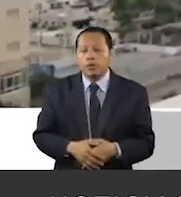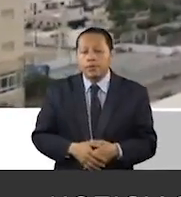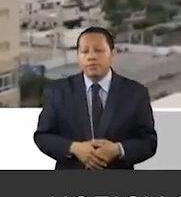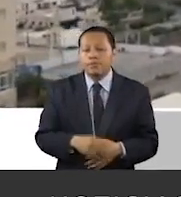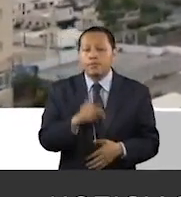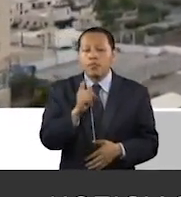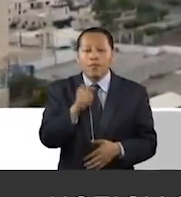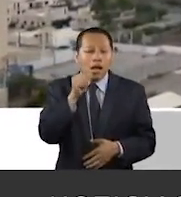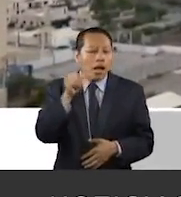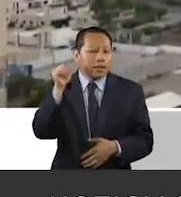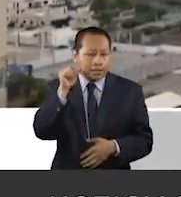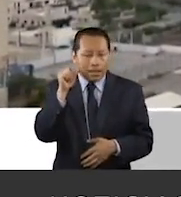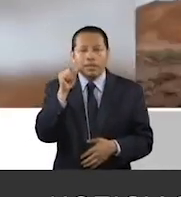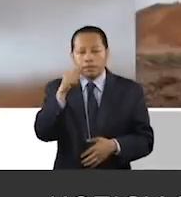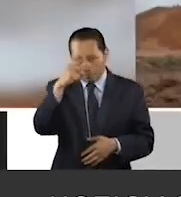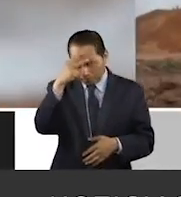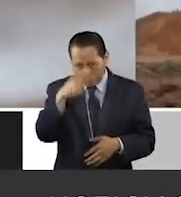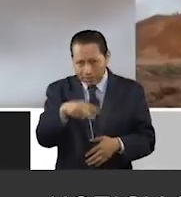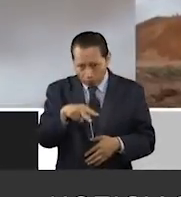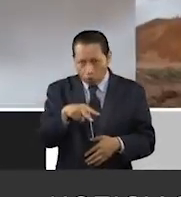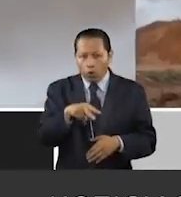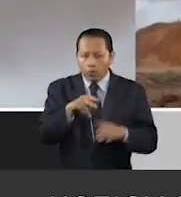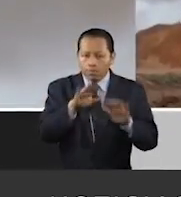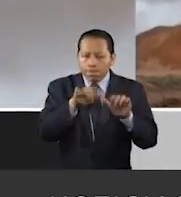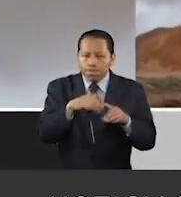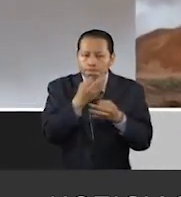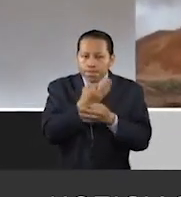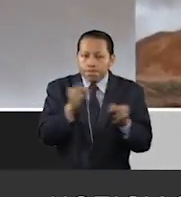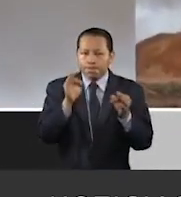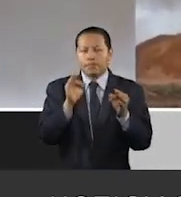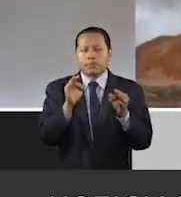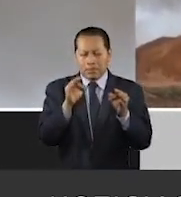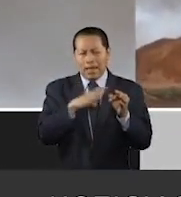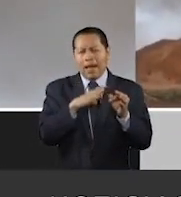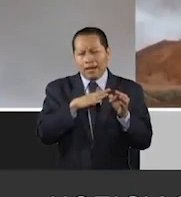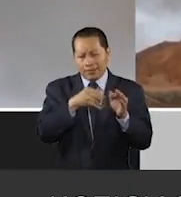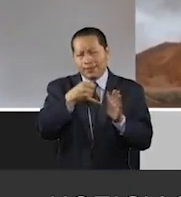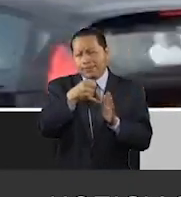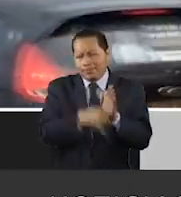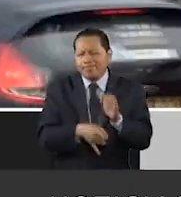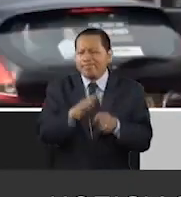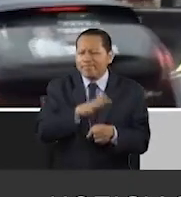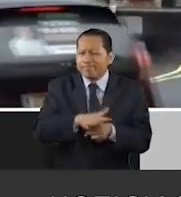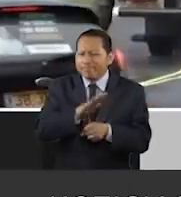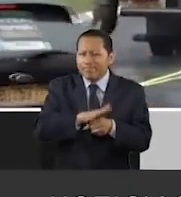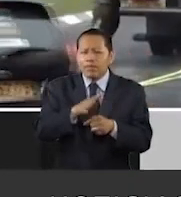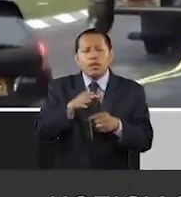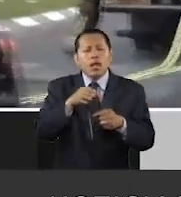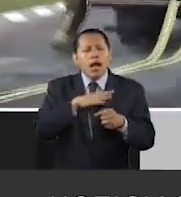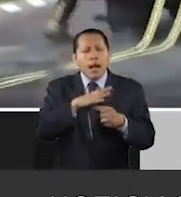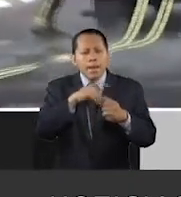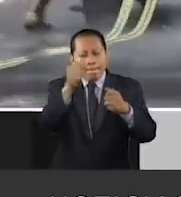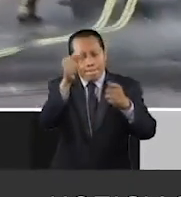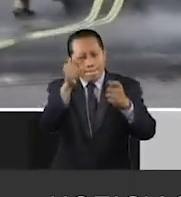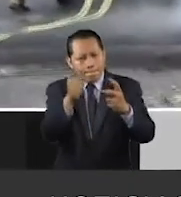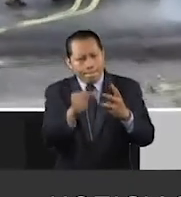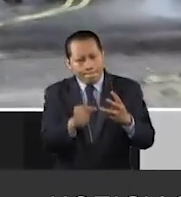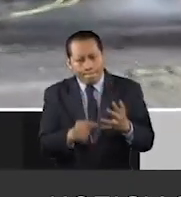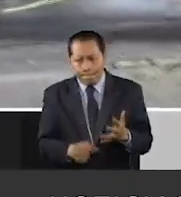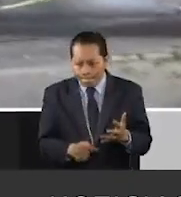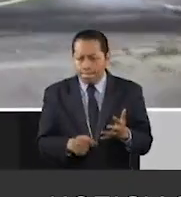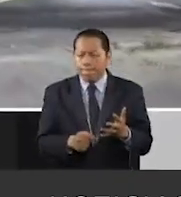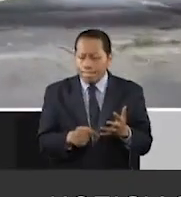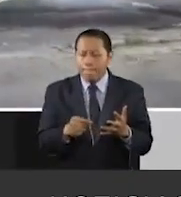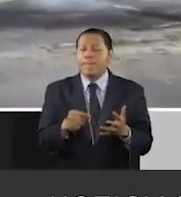la vez amplio, preciso y se refiere a los aspectos esenciales de